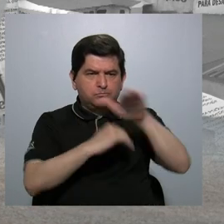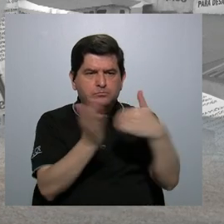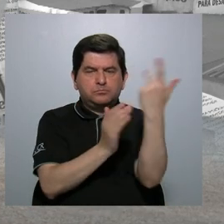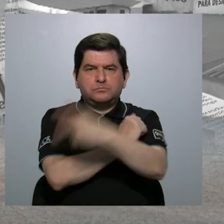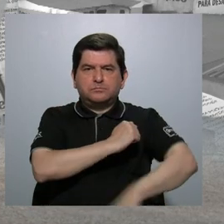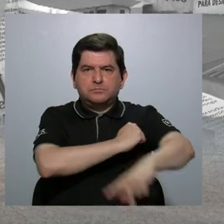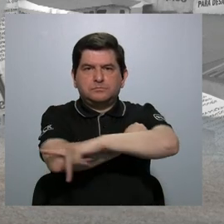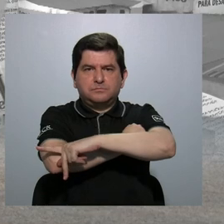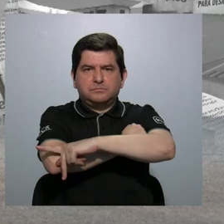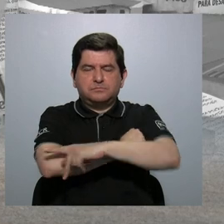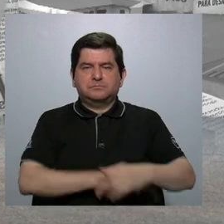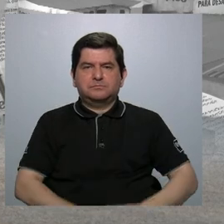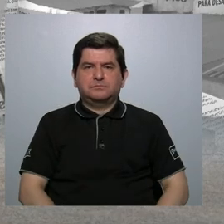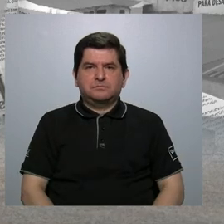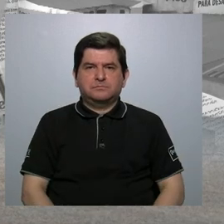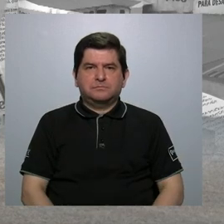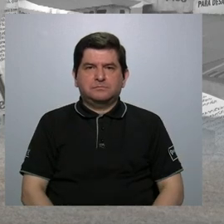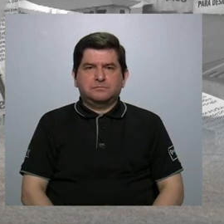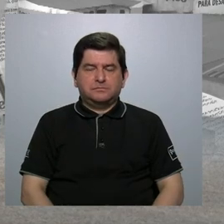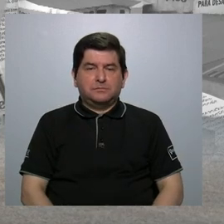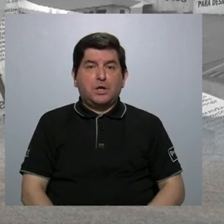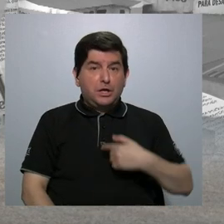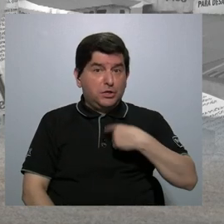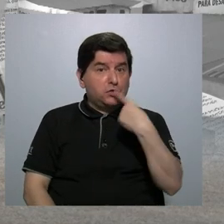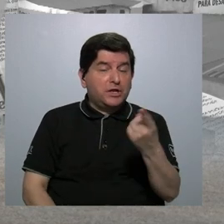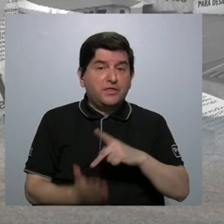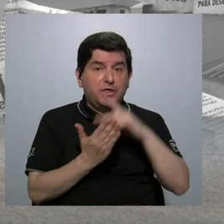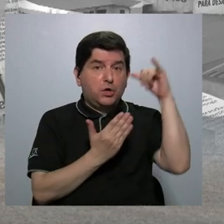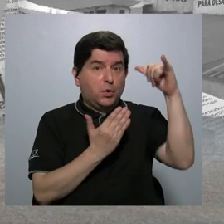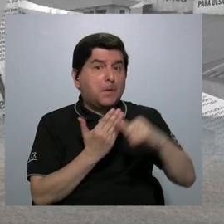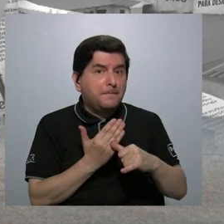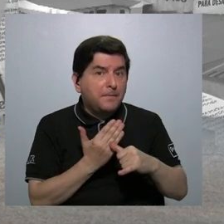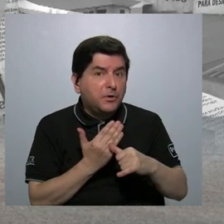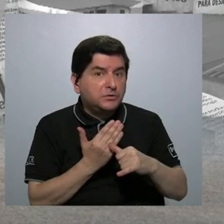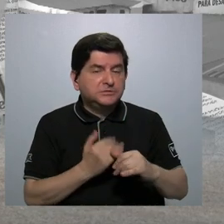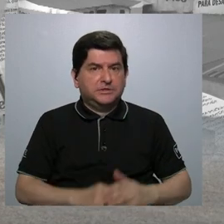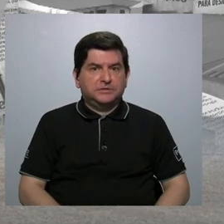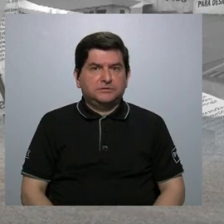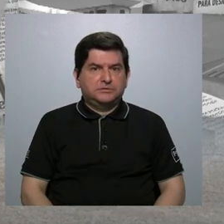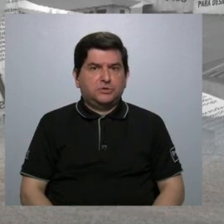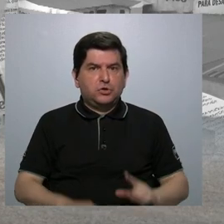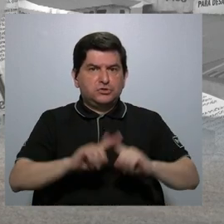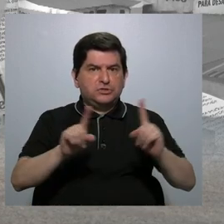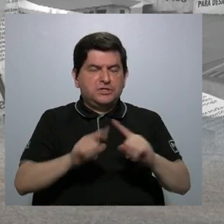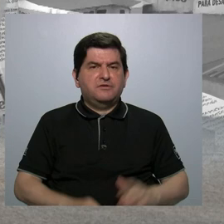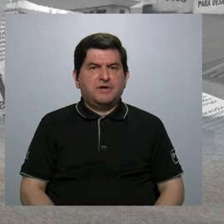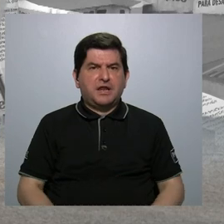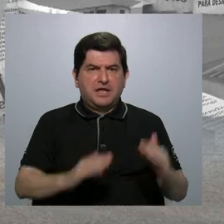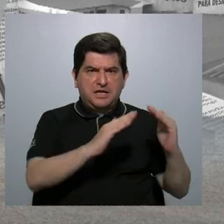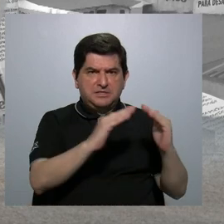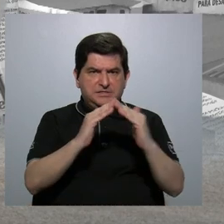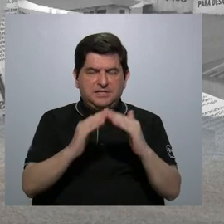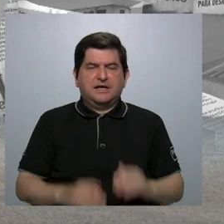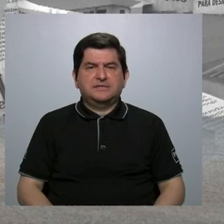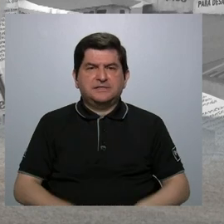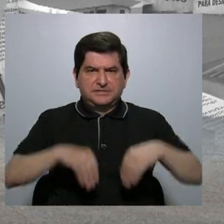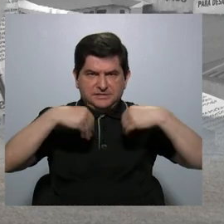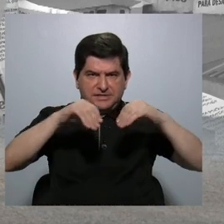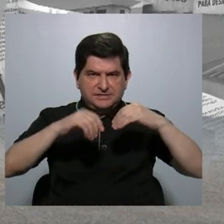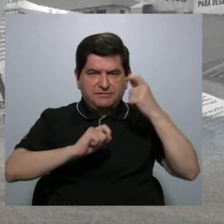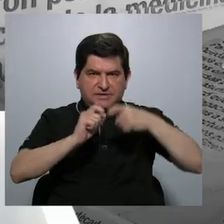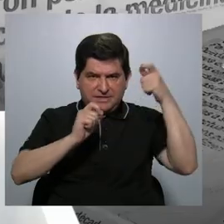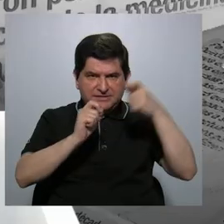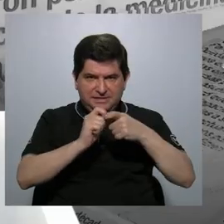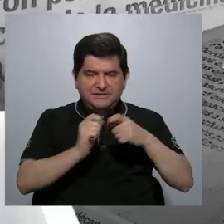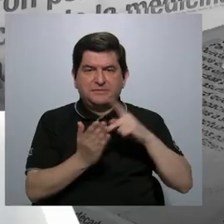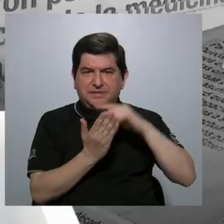país, y estoy hablando de proyectos donde hay varias casas, ¿verdad?, que se venden como un proyecto de vivienda en